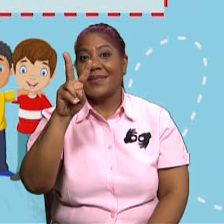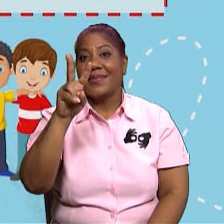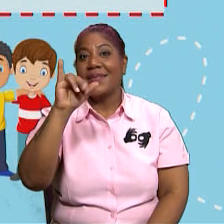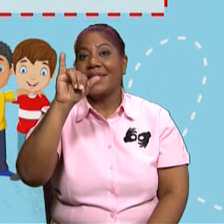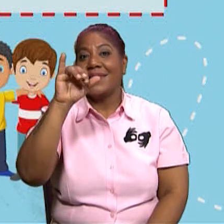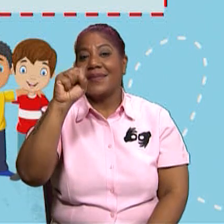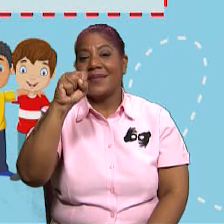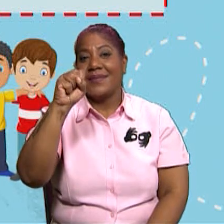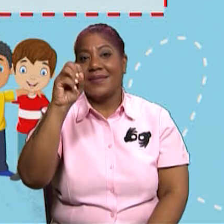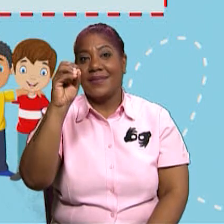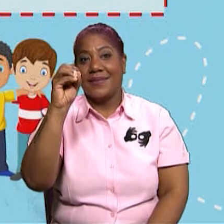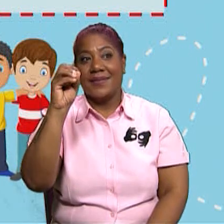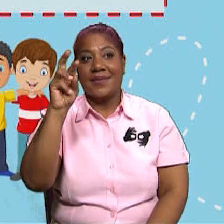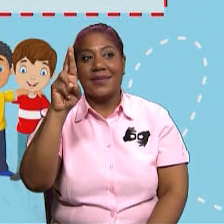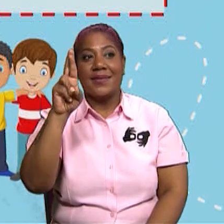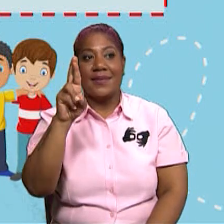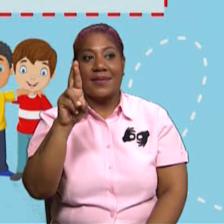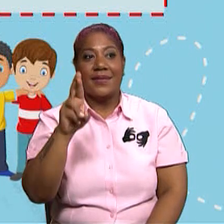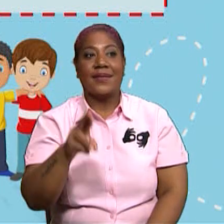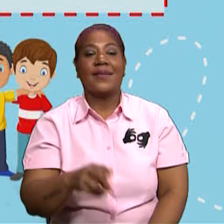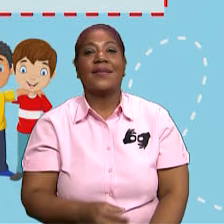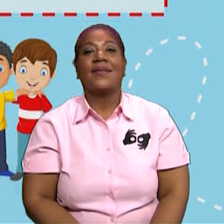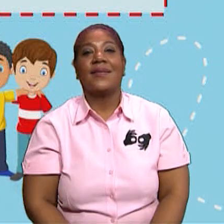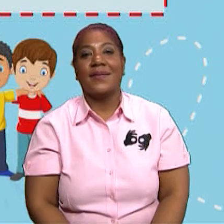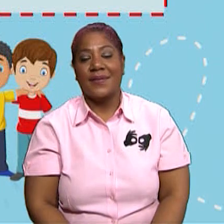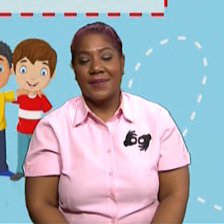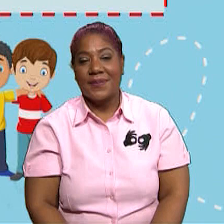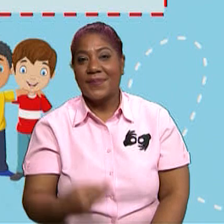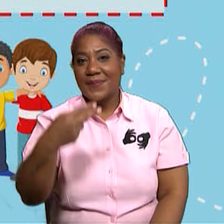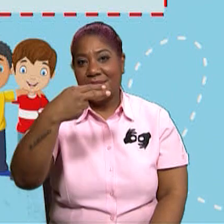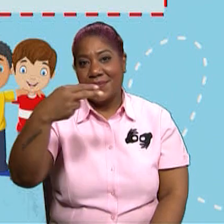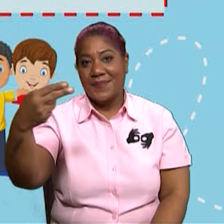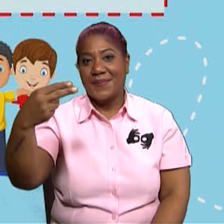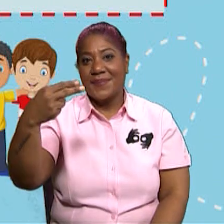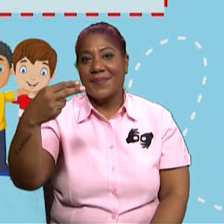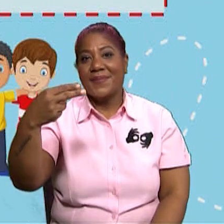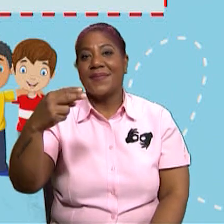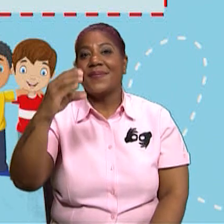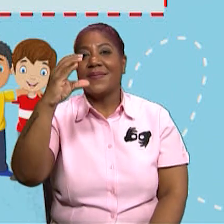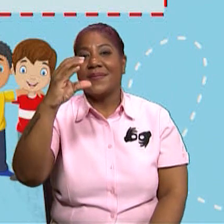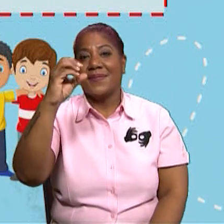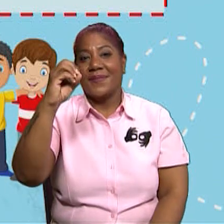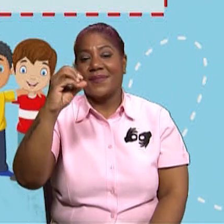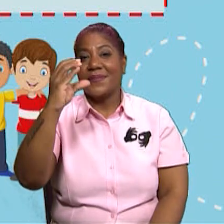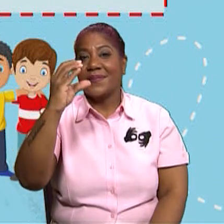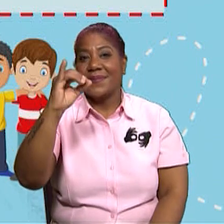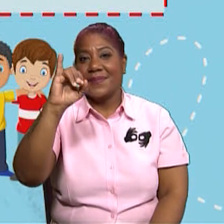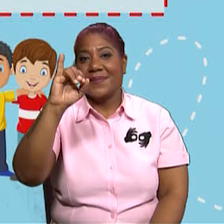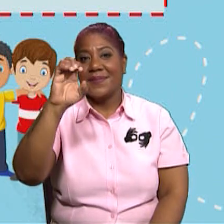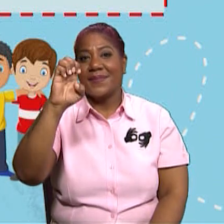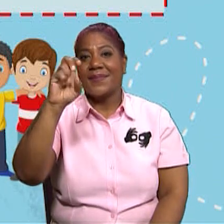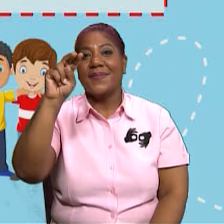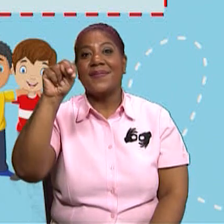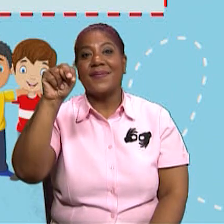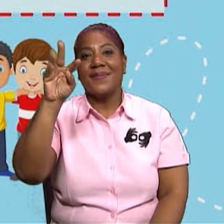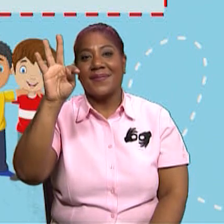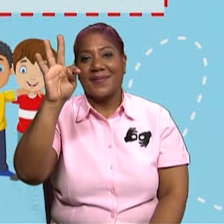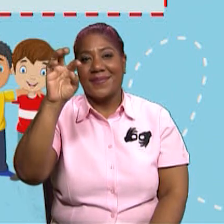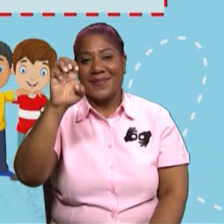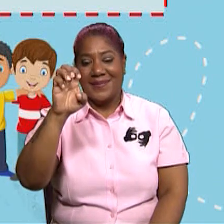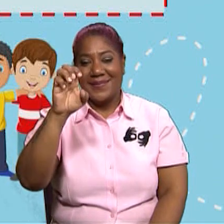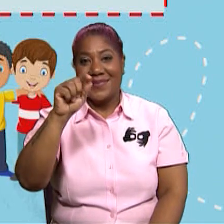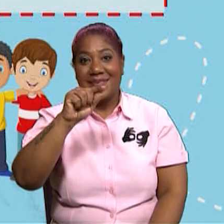con un círculo azul, igual al cociente que está representado con un